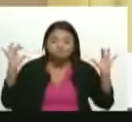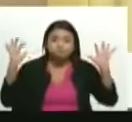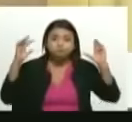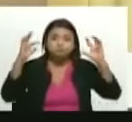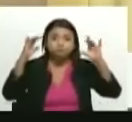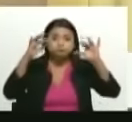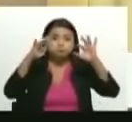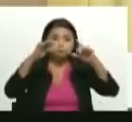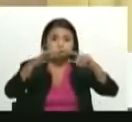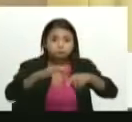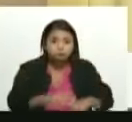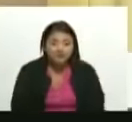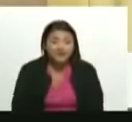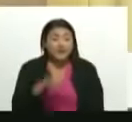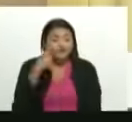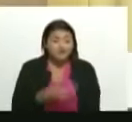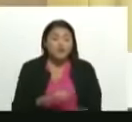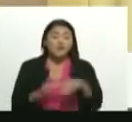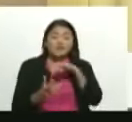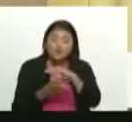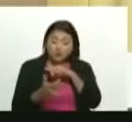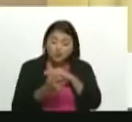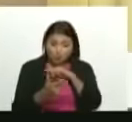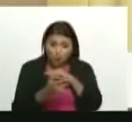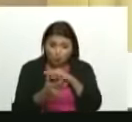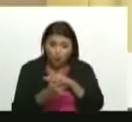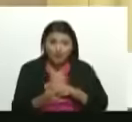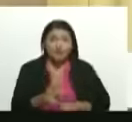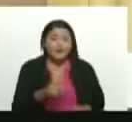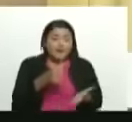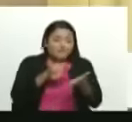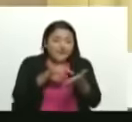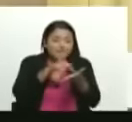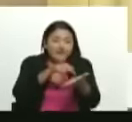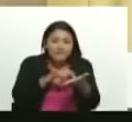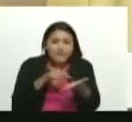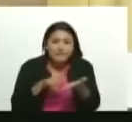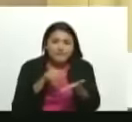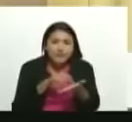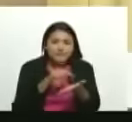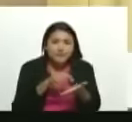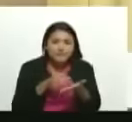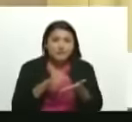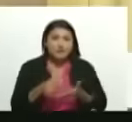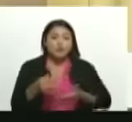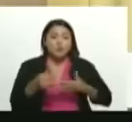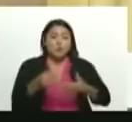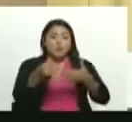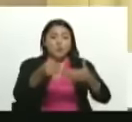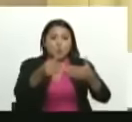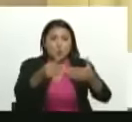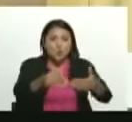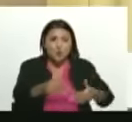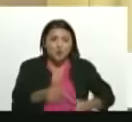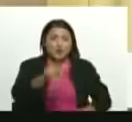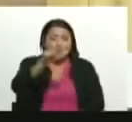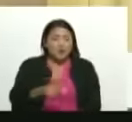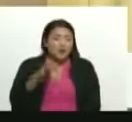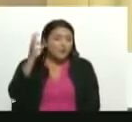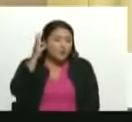con toda la tecnología que significaban las máquinas de votación, con las prórrogas que dio la difunta